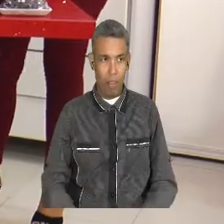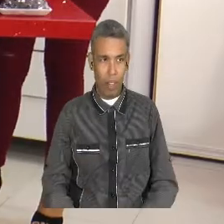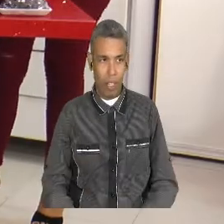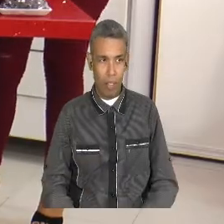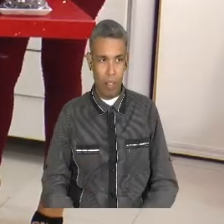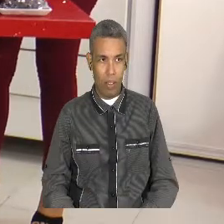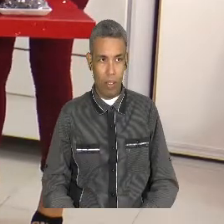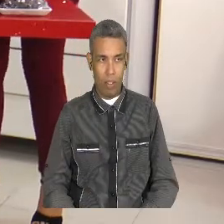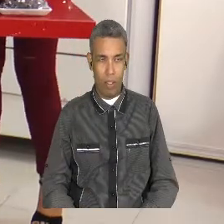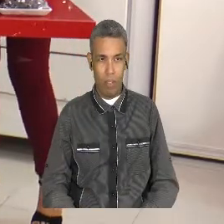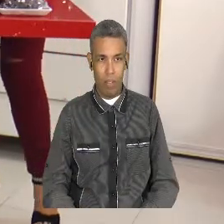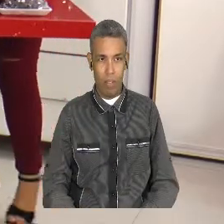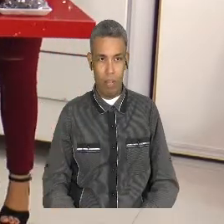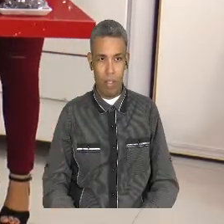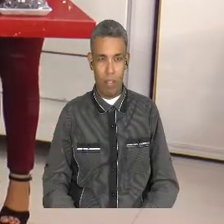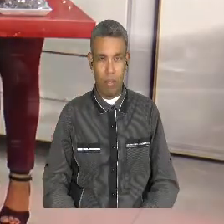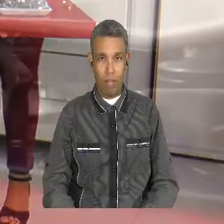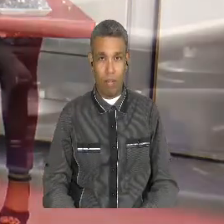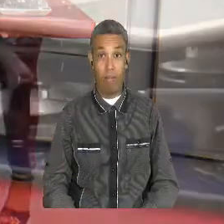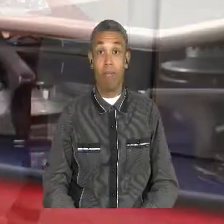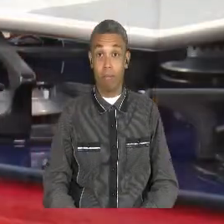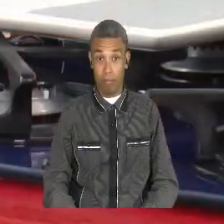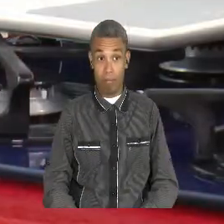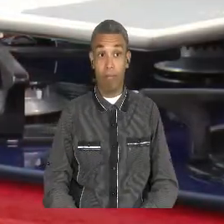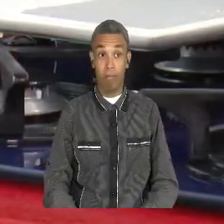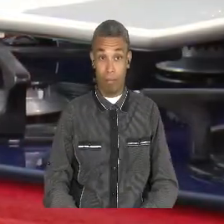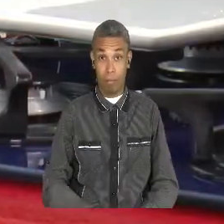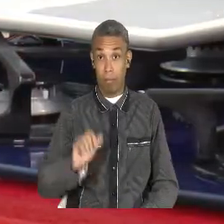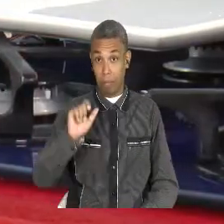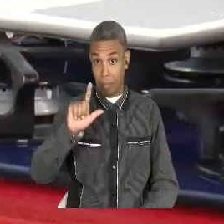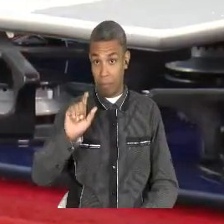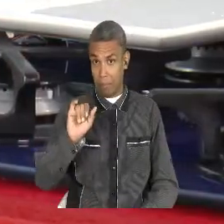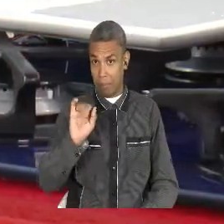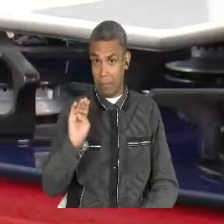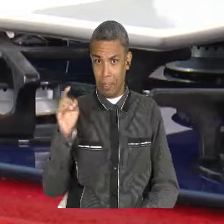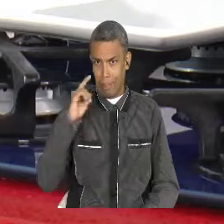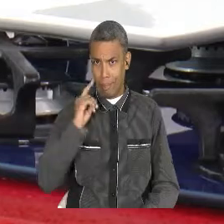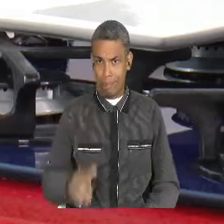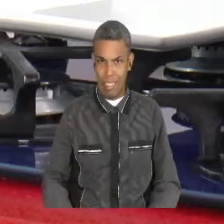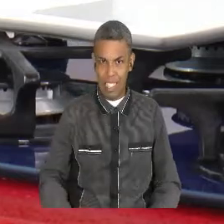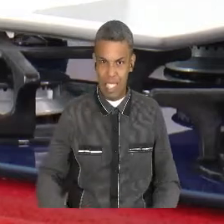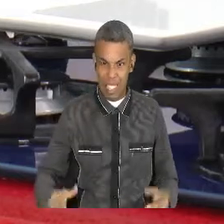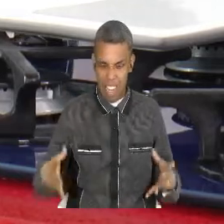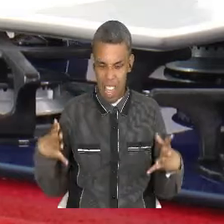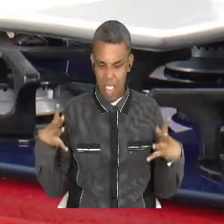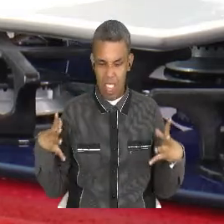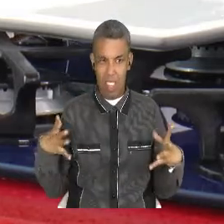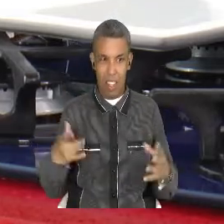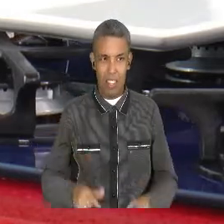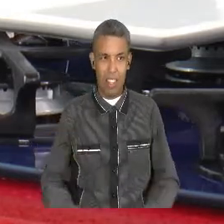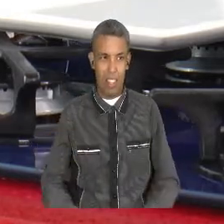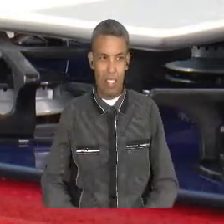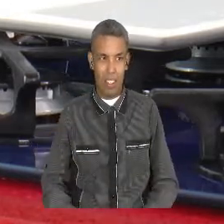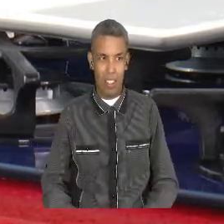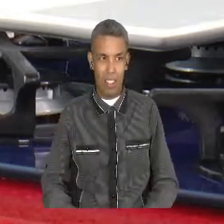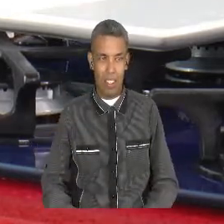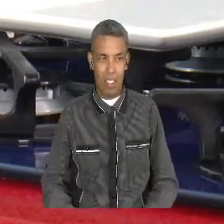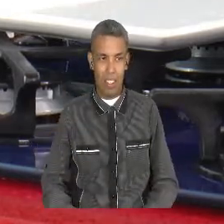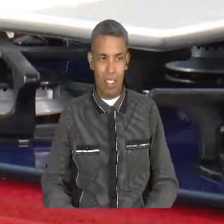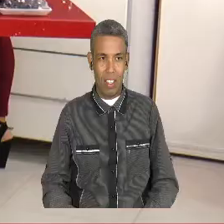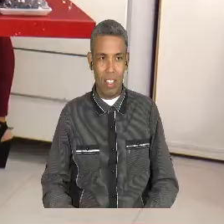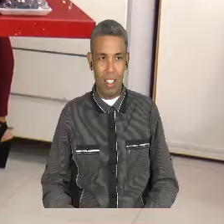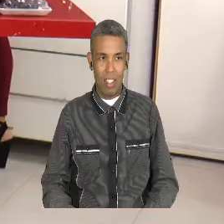Libardo, como yo les decía ahorita, se vino con un paquete grande, caramba. A ver si me colaboran aquí un momentico. Claro, cómo no, Rochi. Y le hacemos un paneíto aquí, Paulis Porfis.